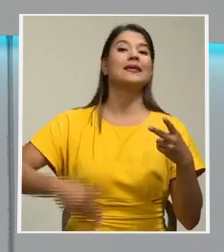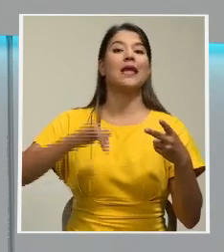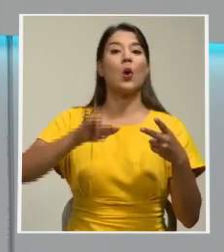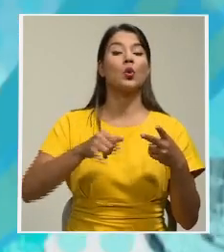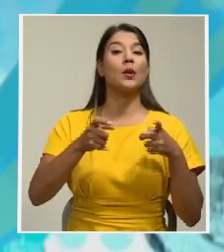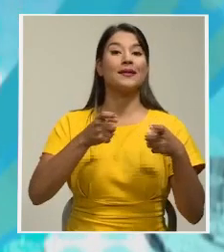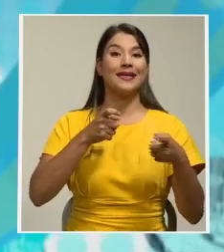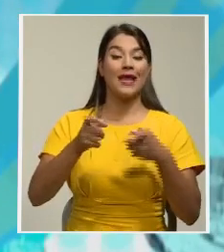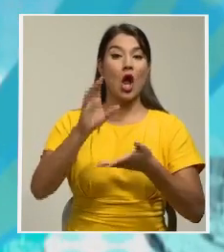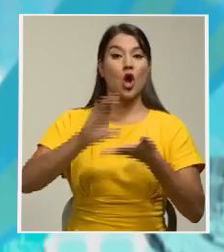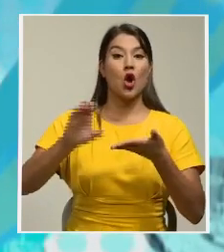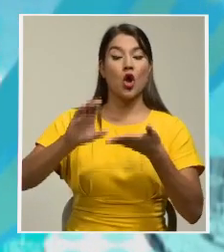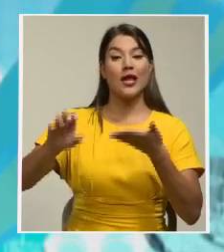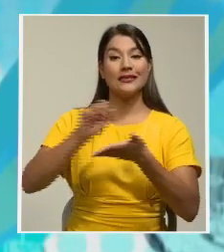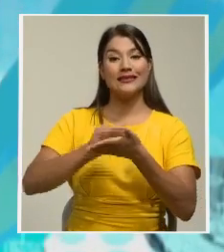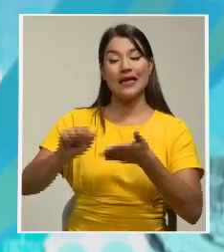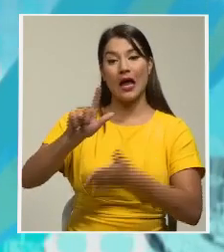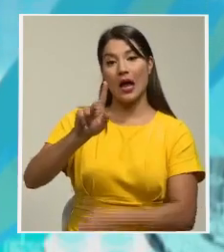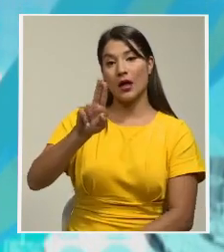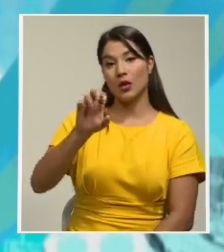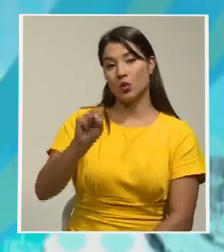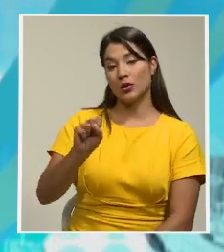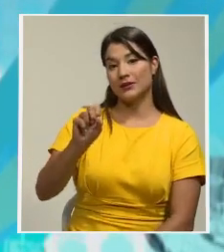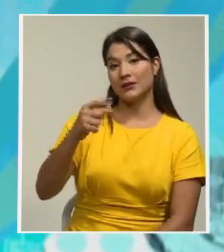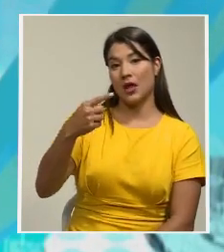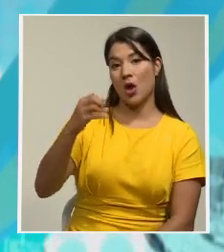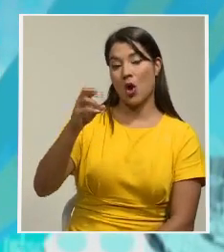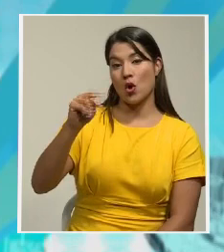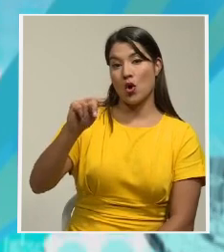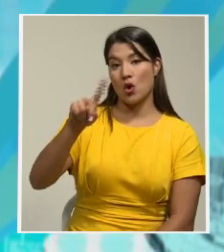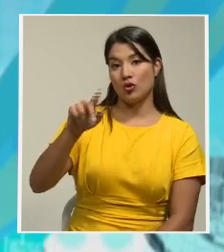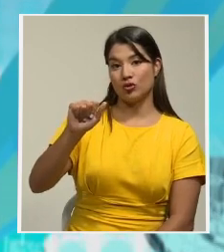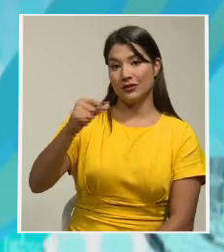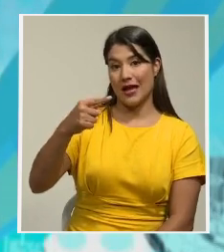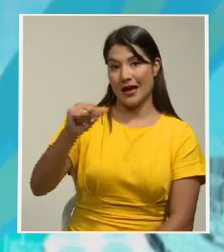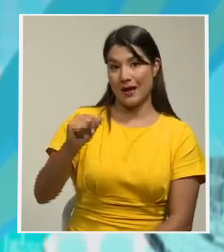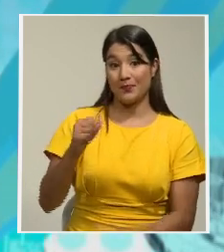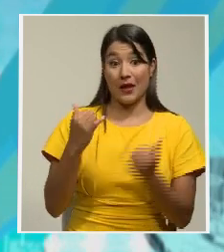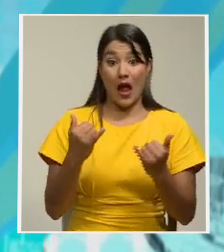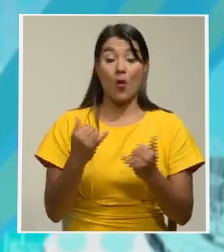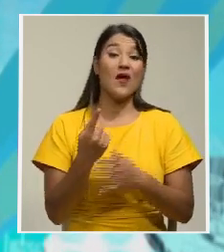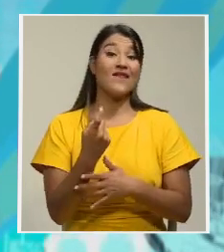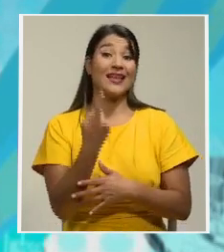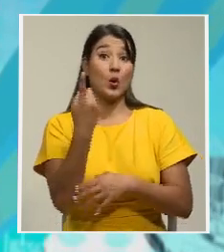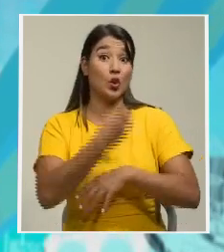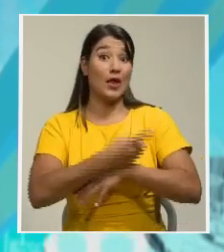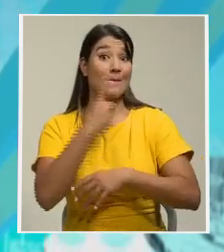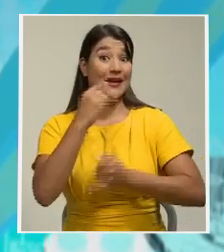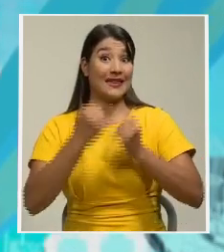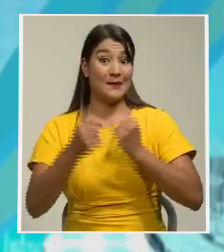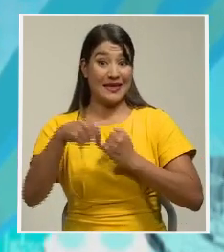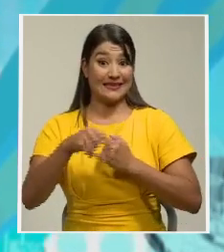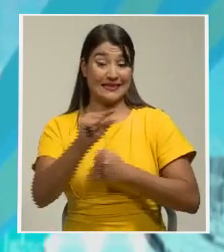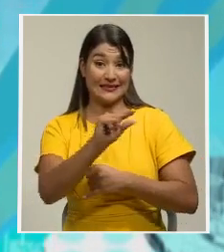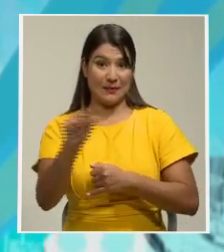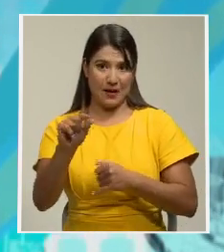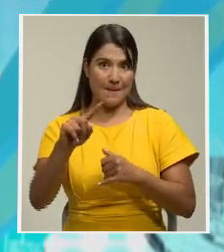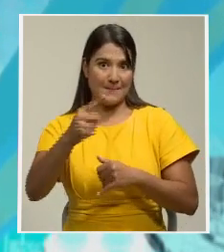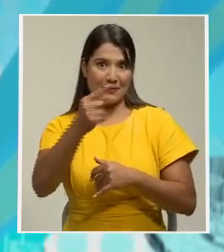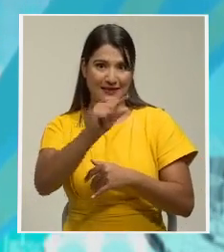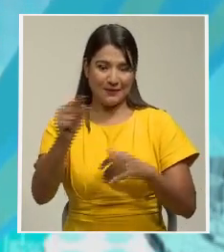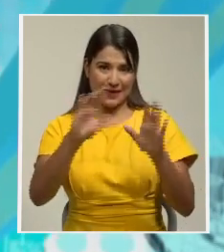primera pregunta es para doña Paula. A un día de que finalice la primera semana lectiva, ¿cuál es el balance en los